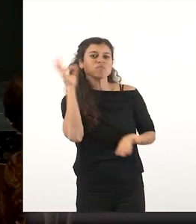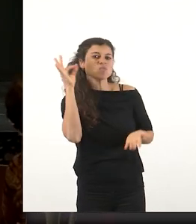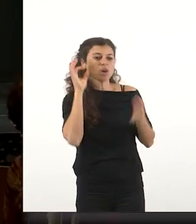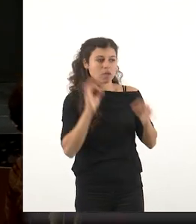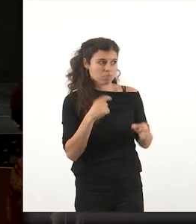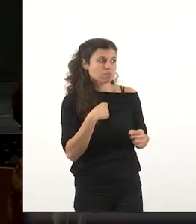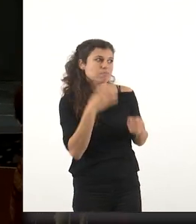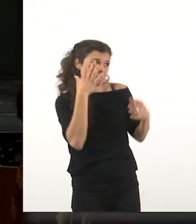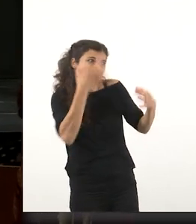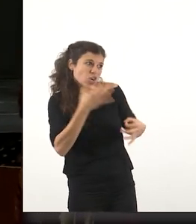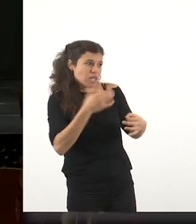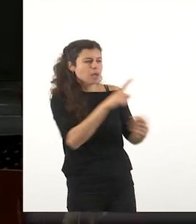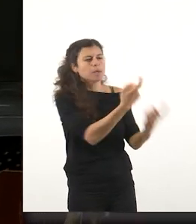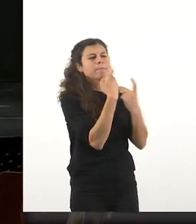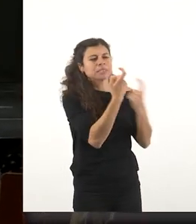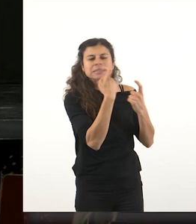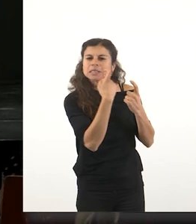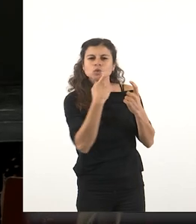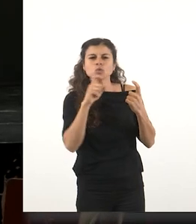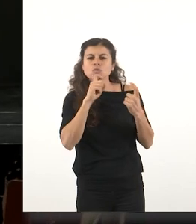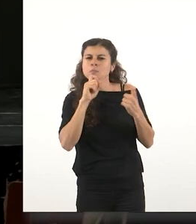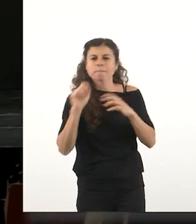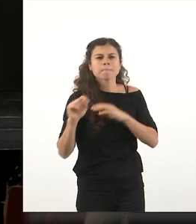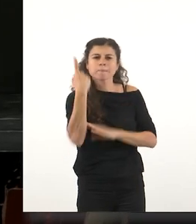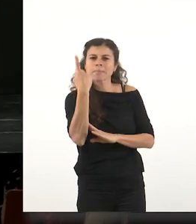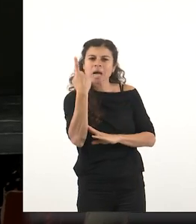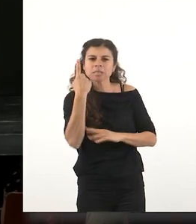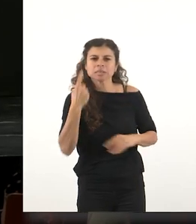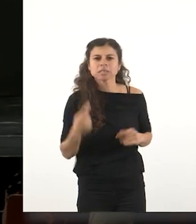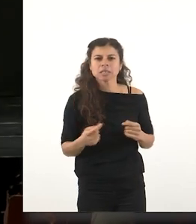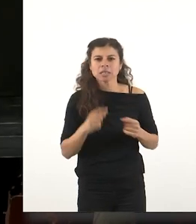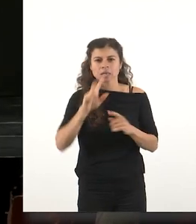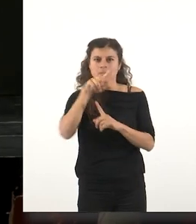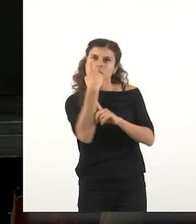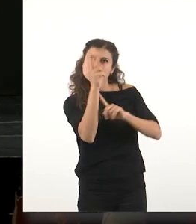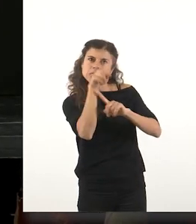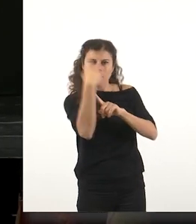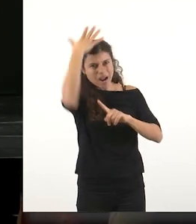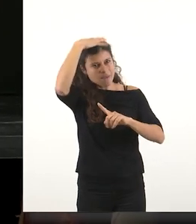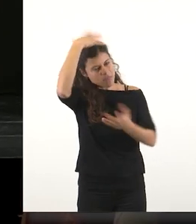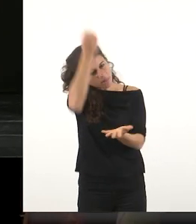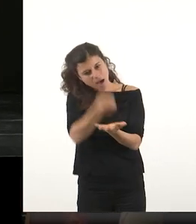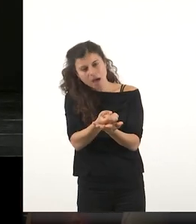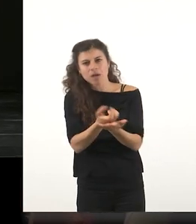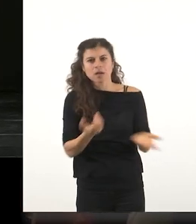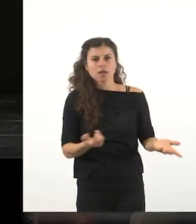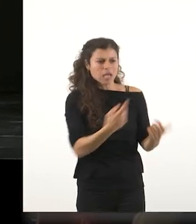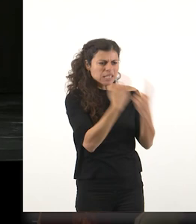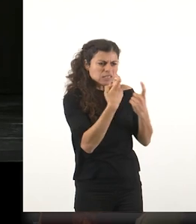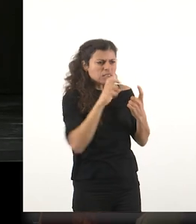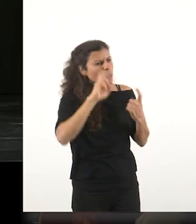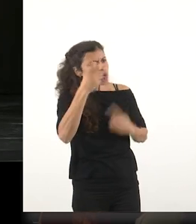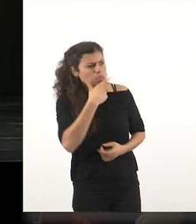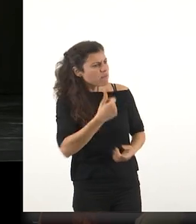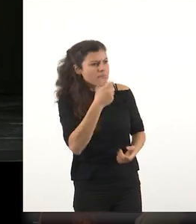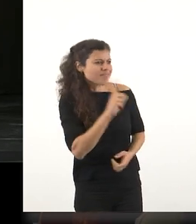más complicado, que es dar vueltas con la cabeza, que él tardó 2 años en hacerlo. A mí, ¿por qué no me enseñó un paso más fácil con 12 años? Que yo hubiera sido una buena breaker. Así